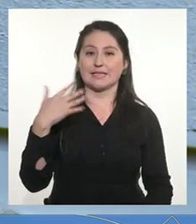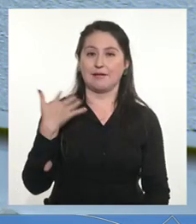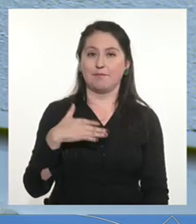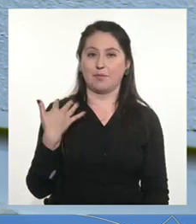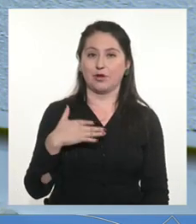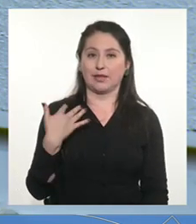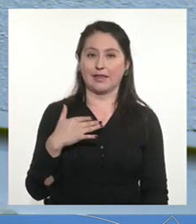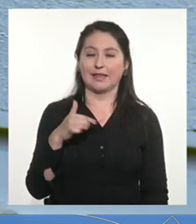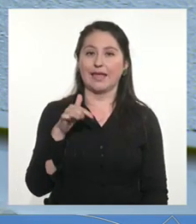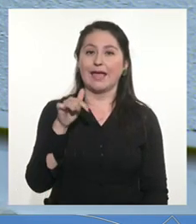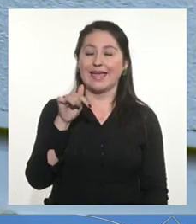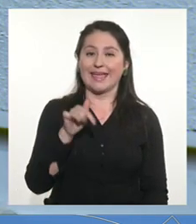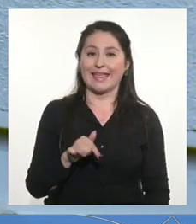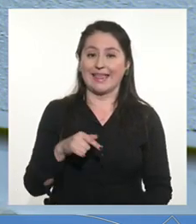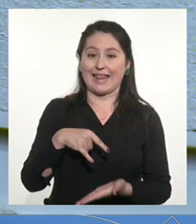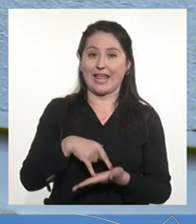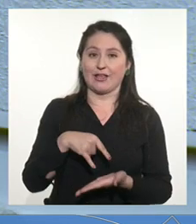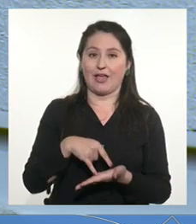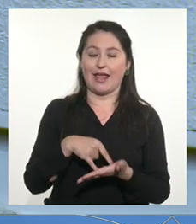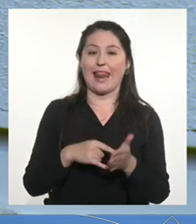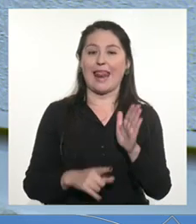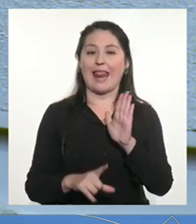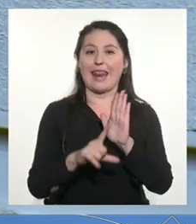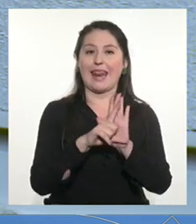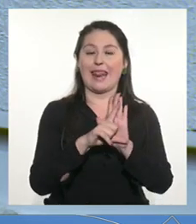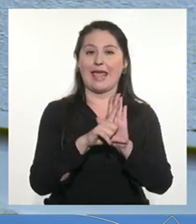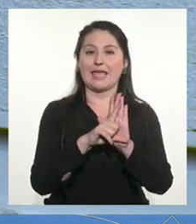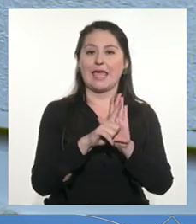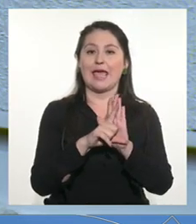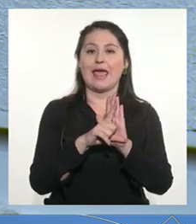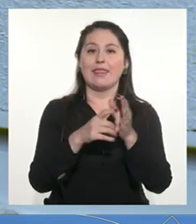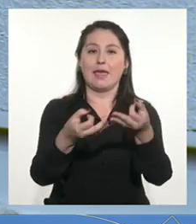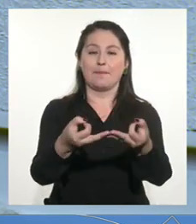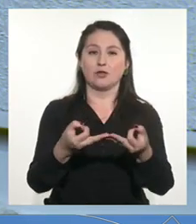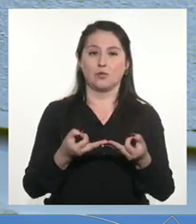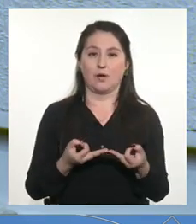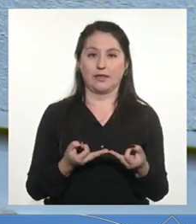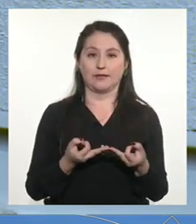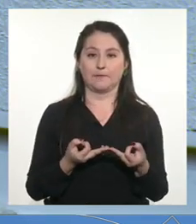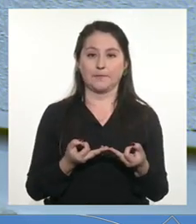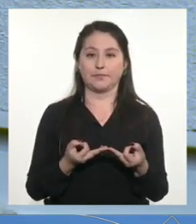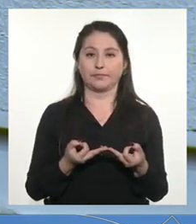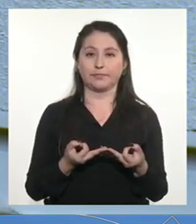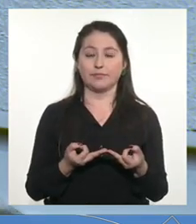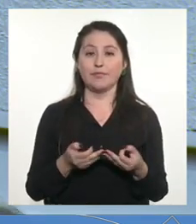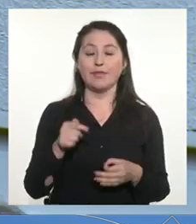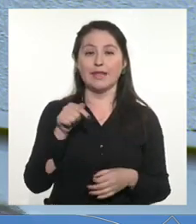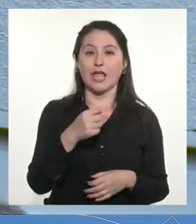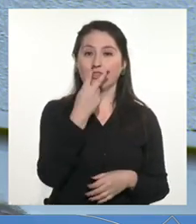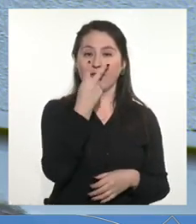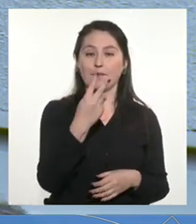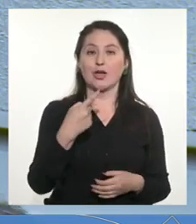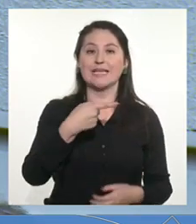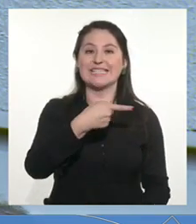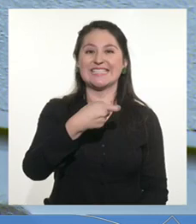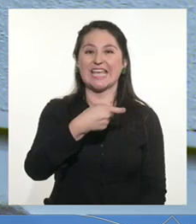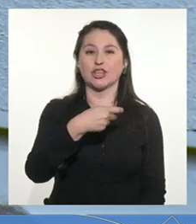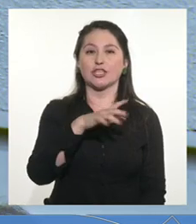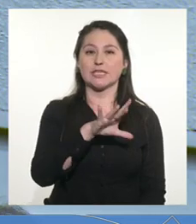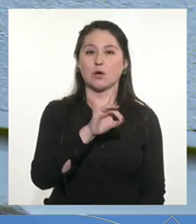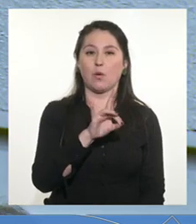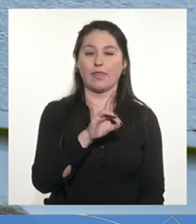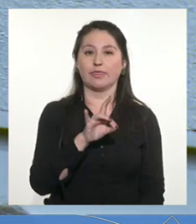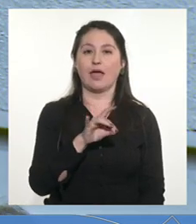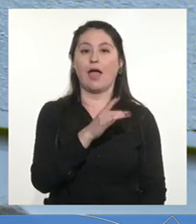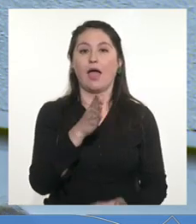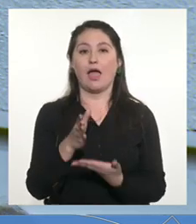tramitar que en la ley de presupuesto y nuevamente este año veremos del orden de 150 a 200 kilos de